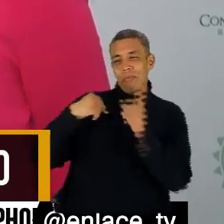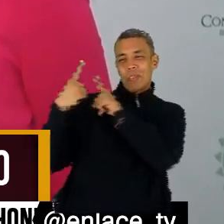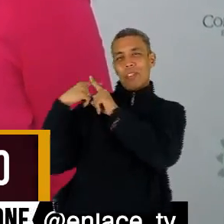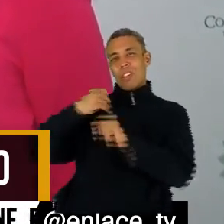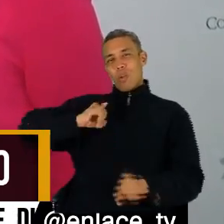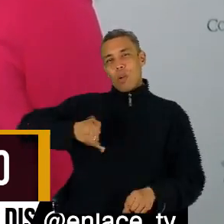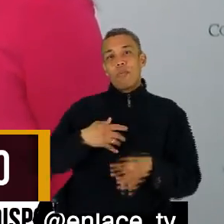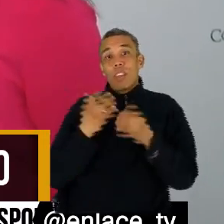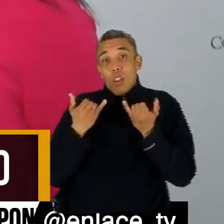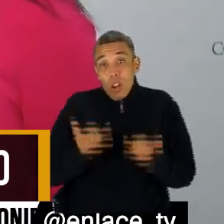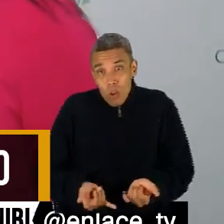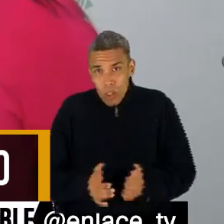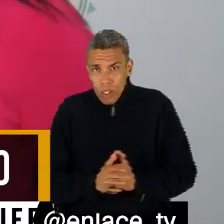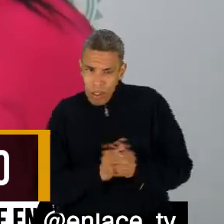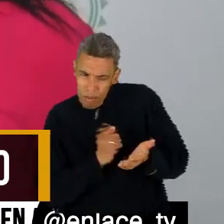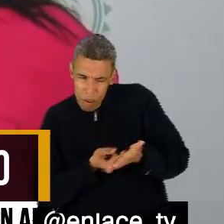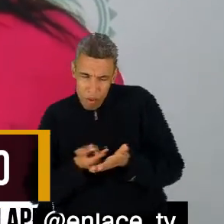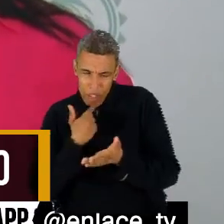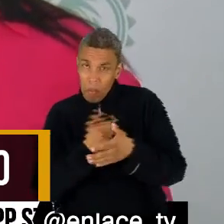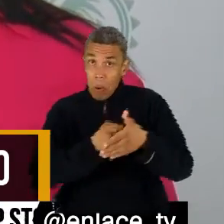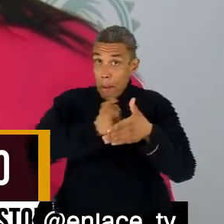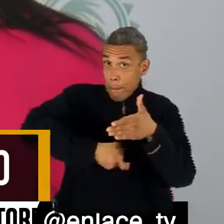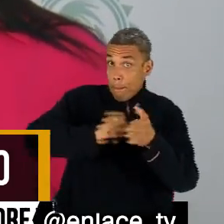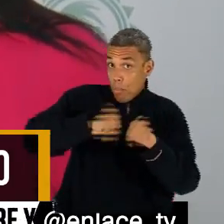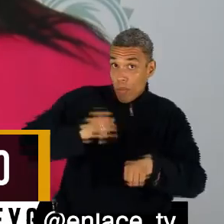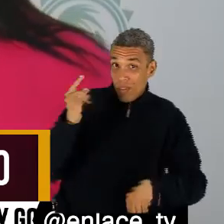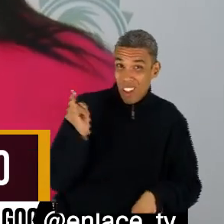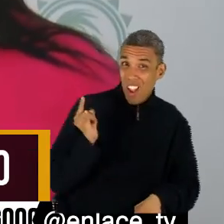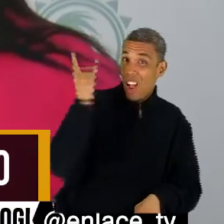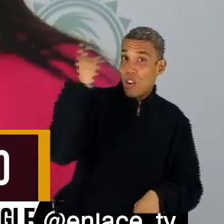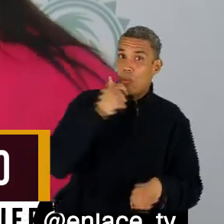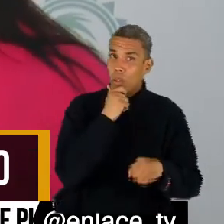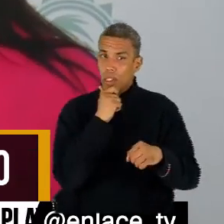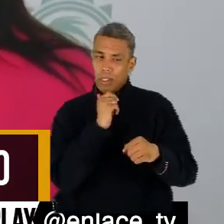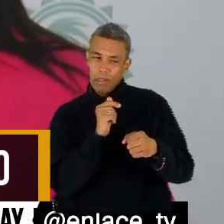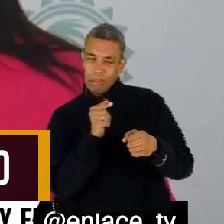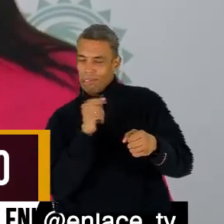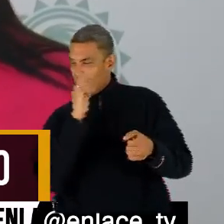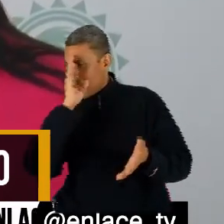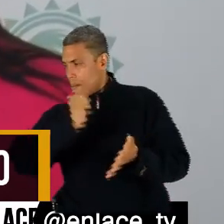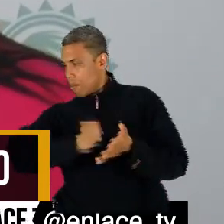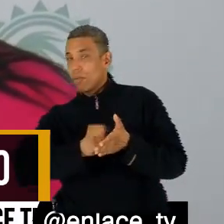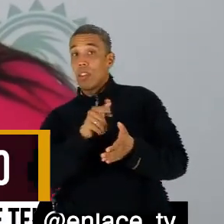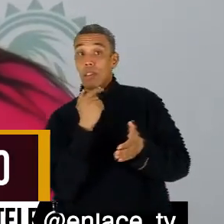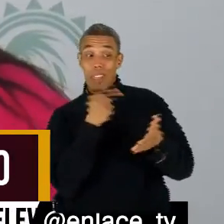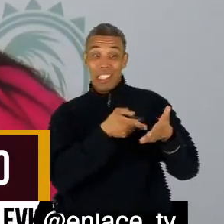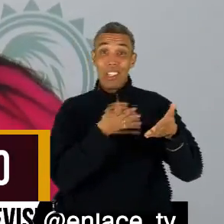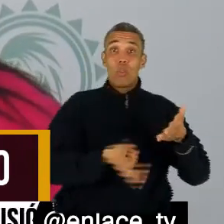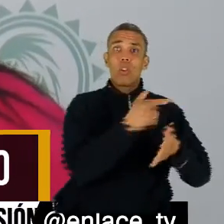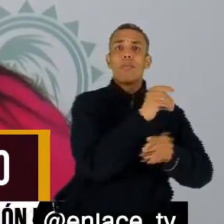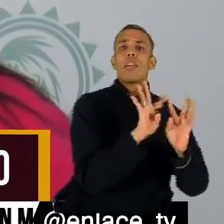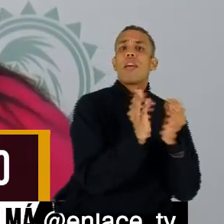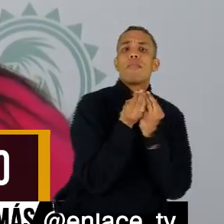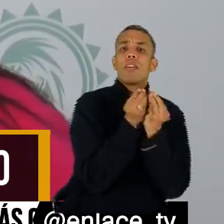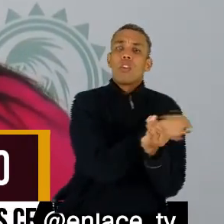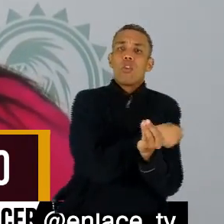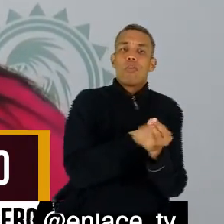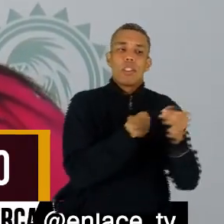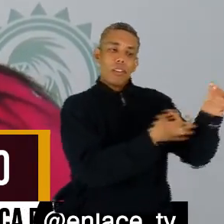de si hay modificaciones, porque pueden haber modificaciones al plan de desarrollo, porque igual es un borrador, ¿sí? Entonces aquí pues eso es lo que se van a